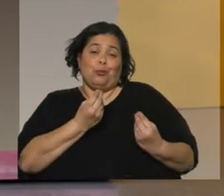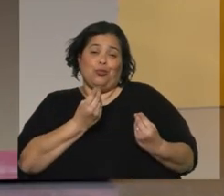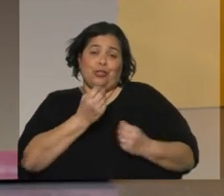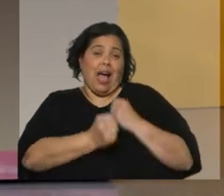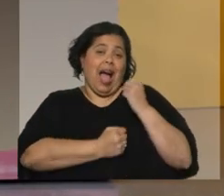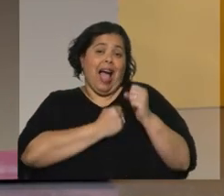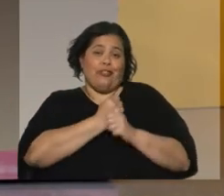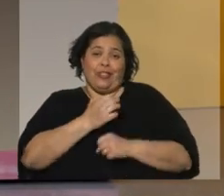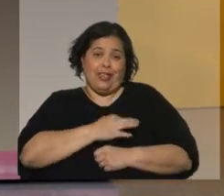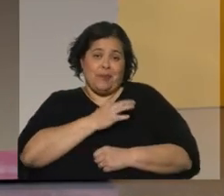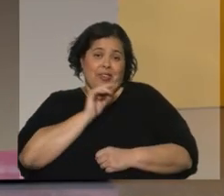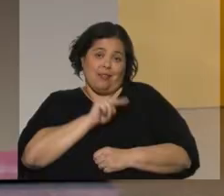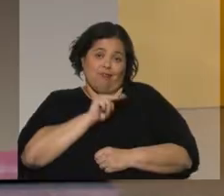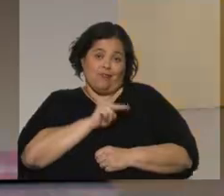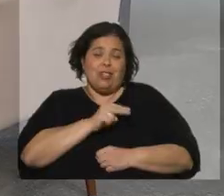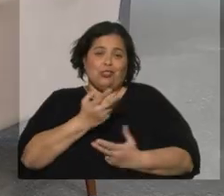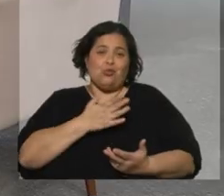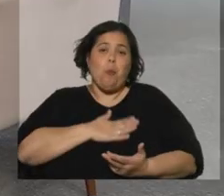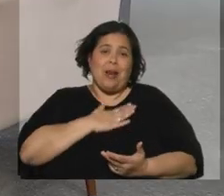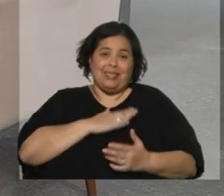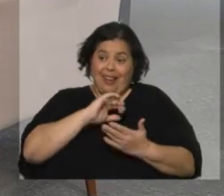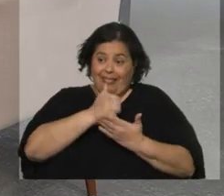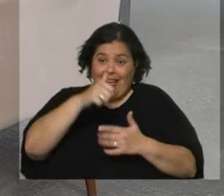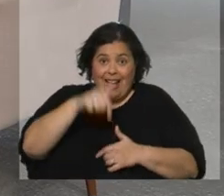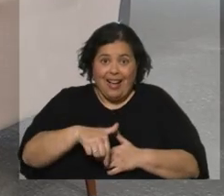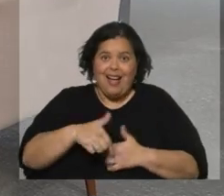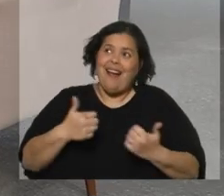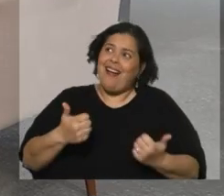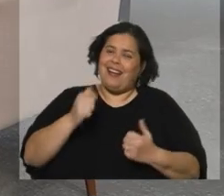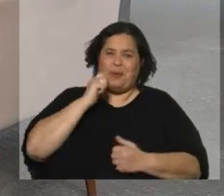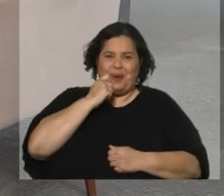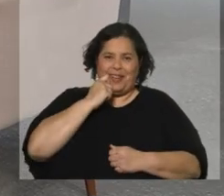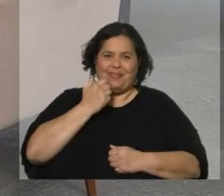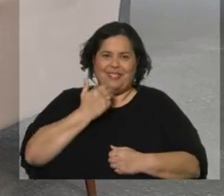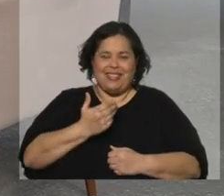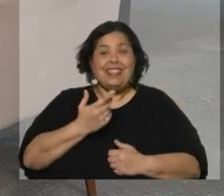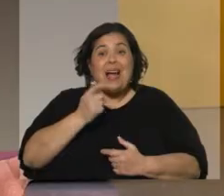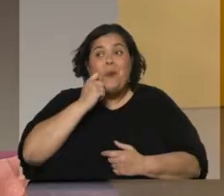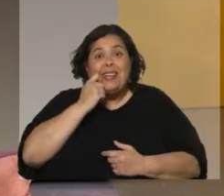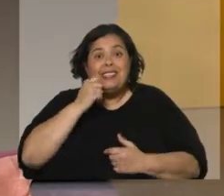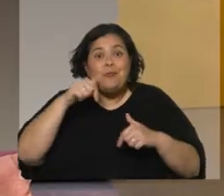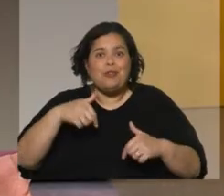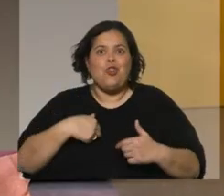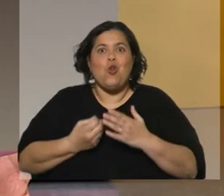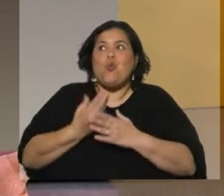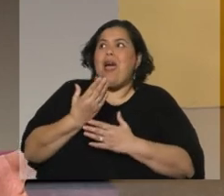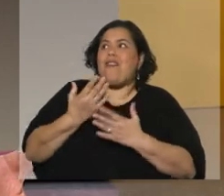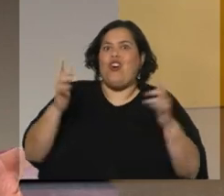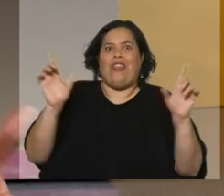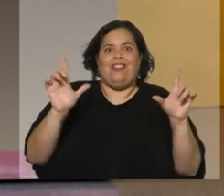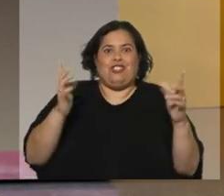años de mi vida y de verdad es un placer estar acá sinceramente Pero qué bueno No de verdad de verdad está buenísimo yo soy muy nuevo en los